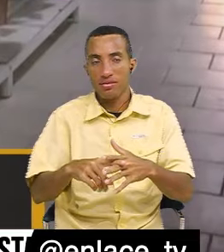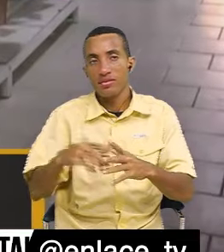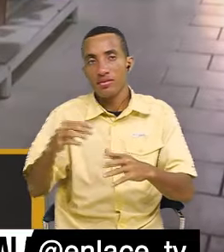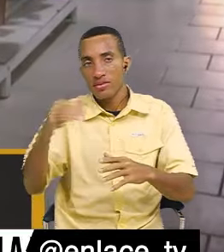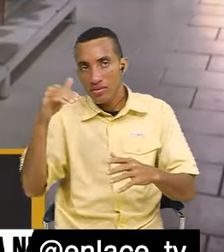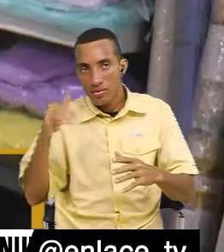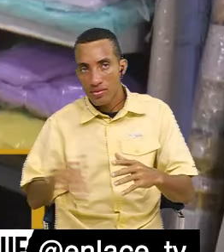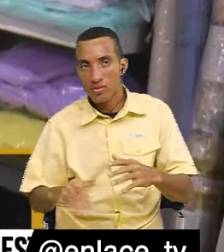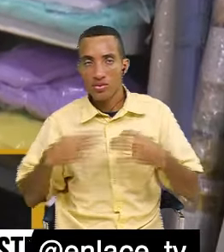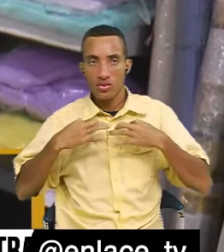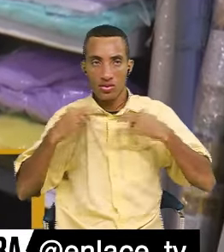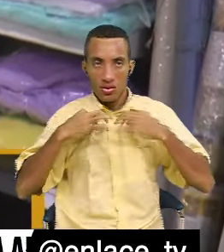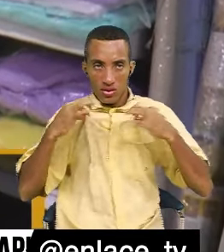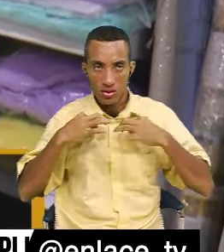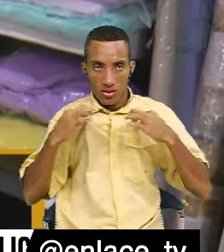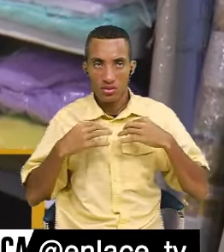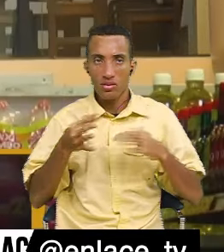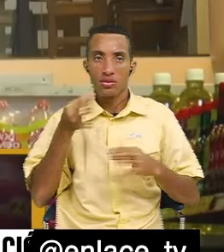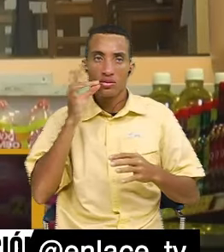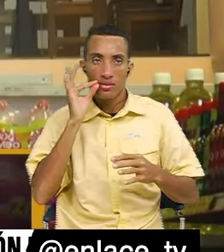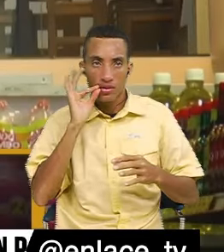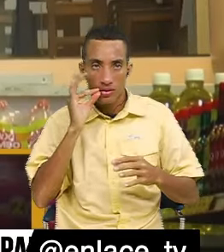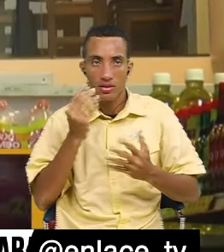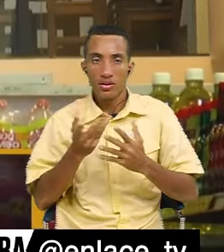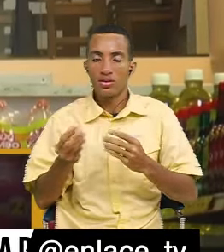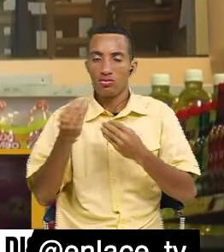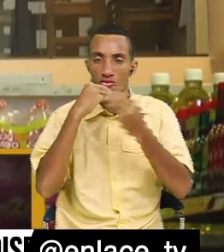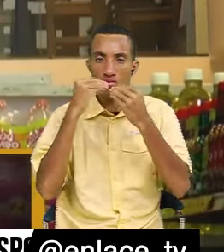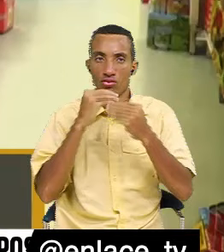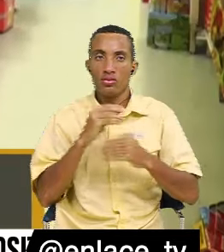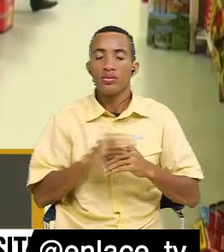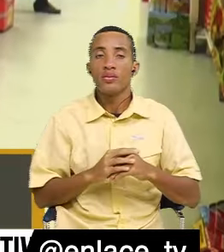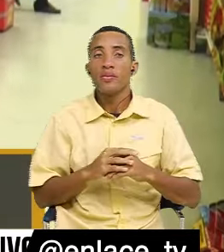para el hogar, está la cafetería, deliciosos almuerzos, y en el